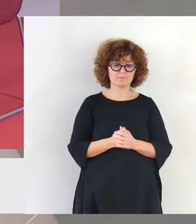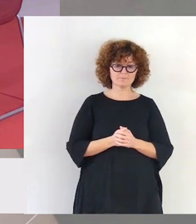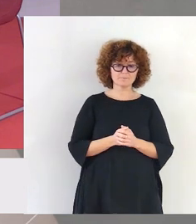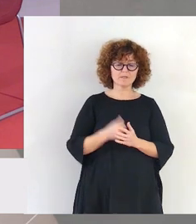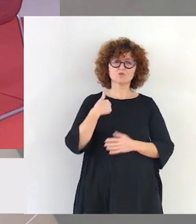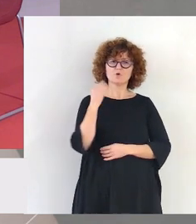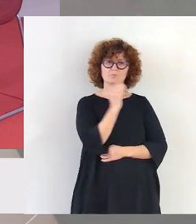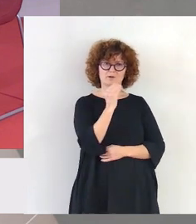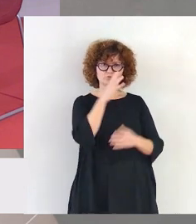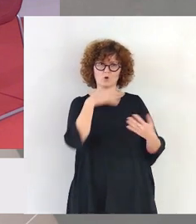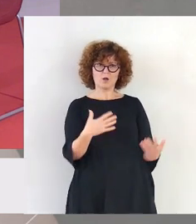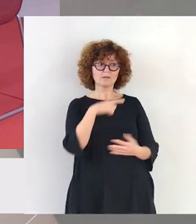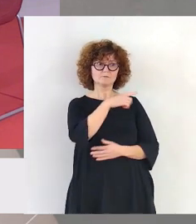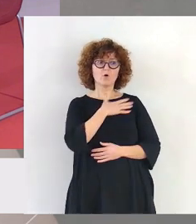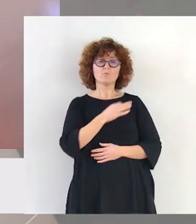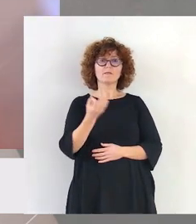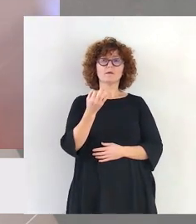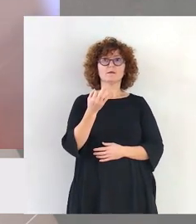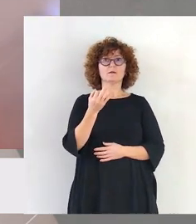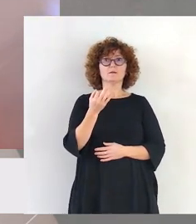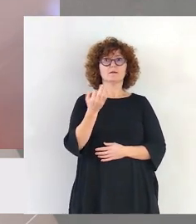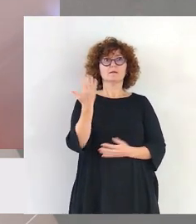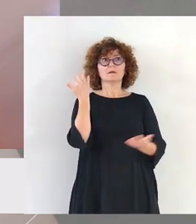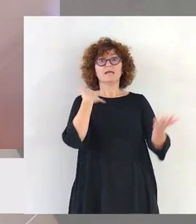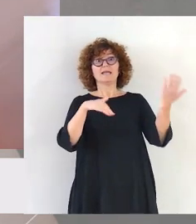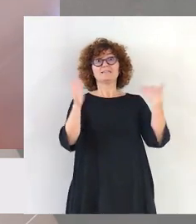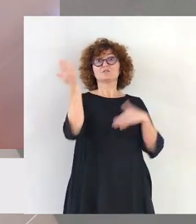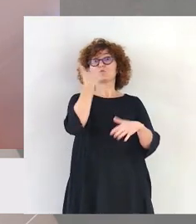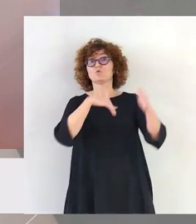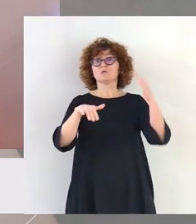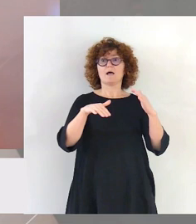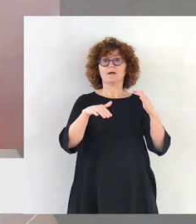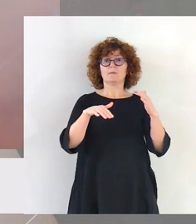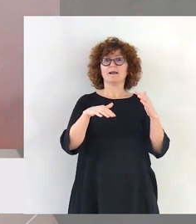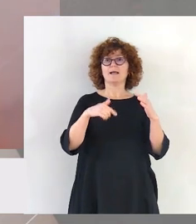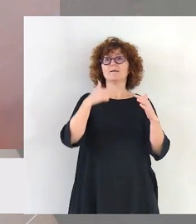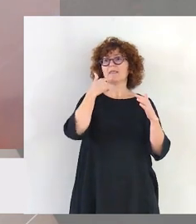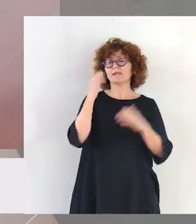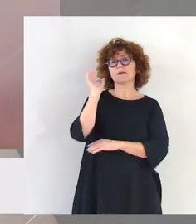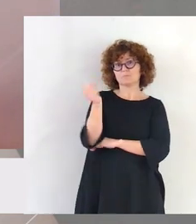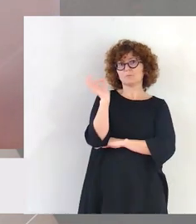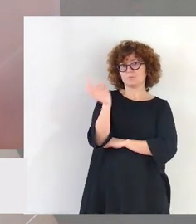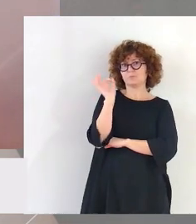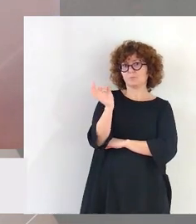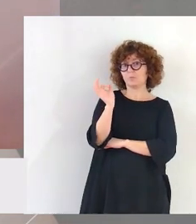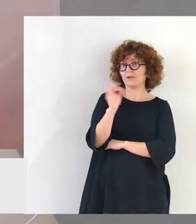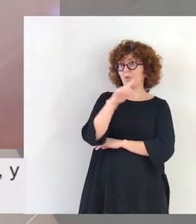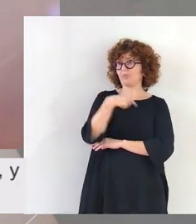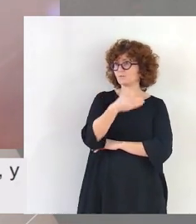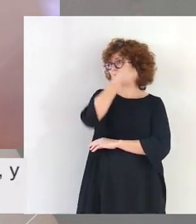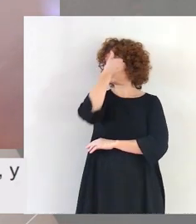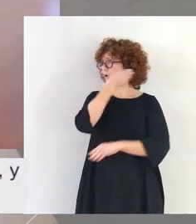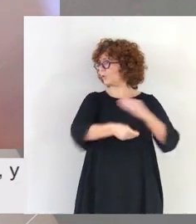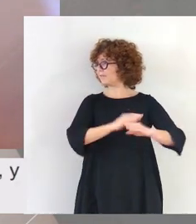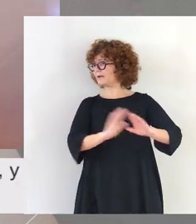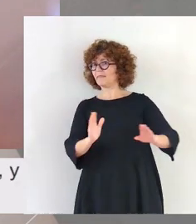si esto puede convertirse en una excusa para seguir hablando pero no no actuando no el famoso Green washing cómo hacemos para